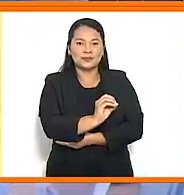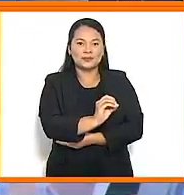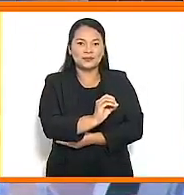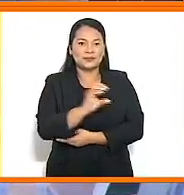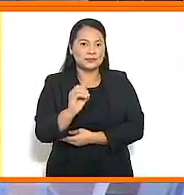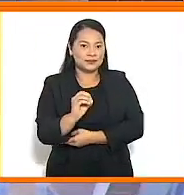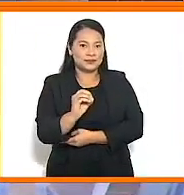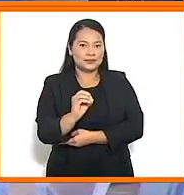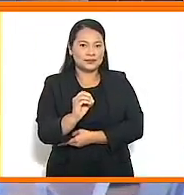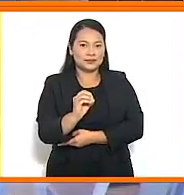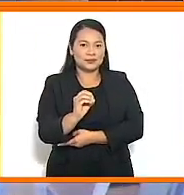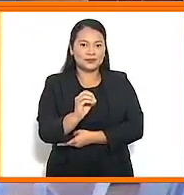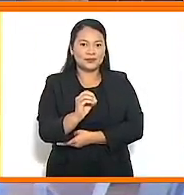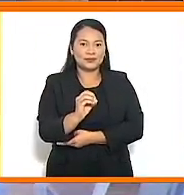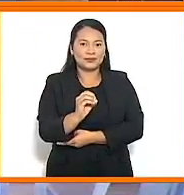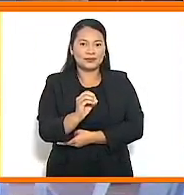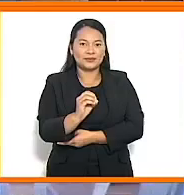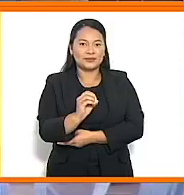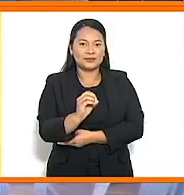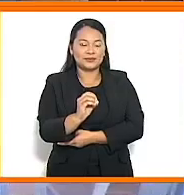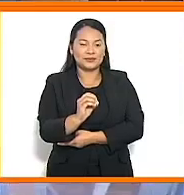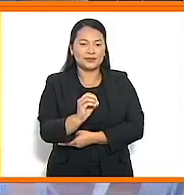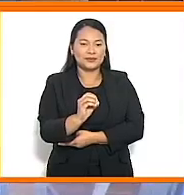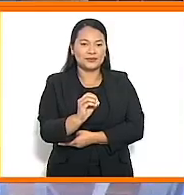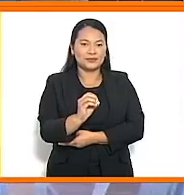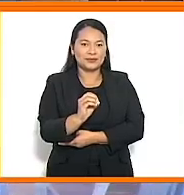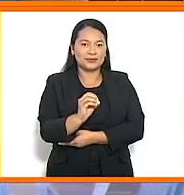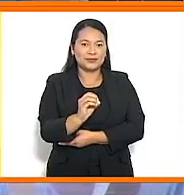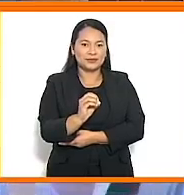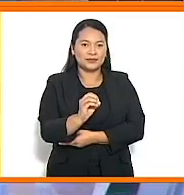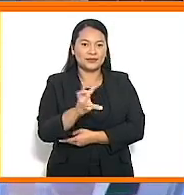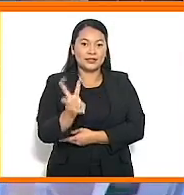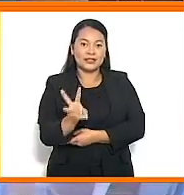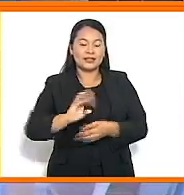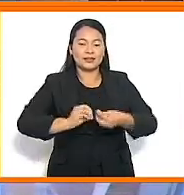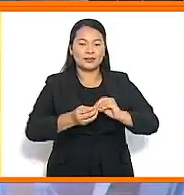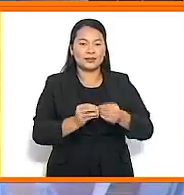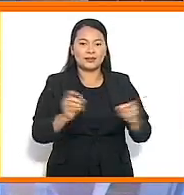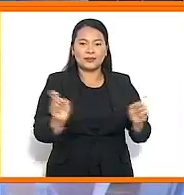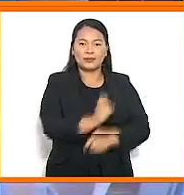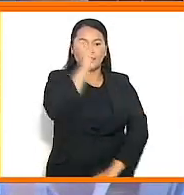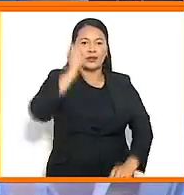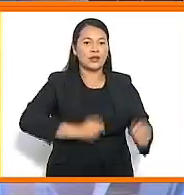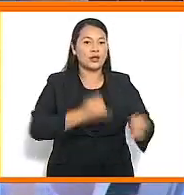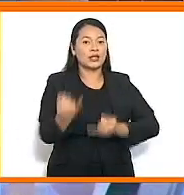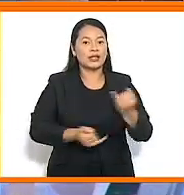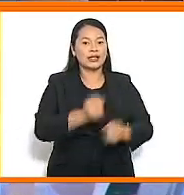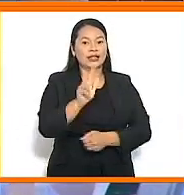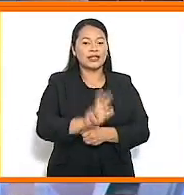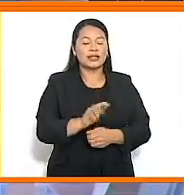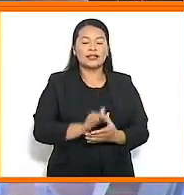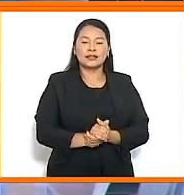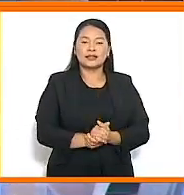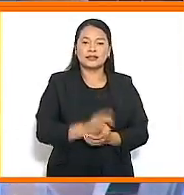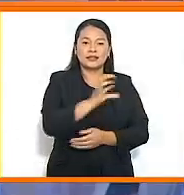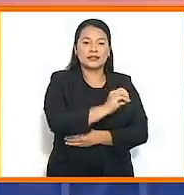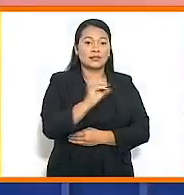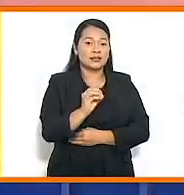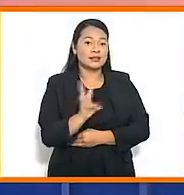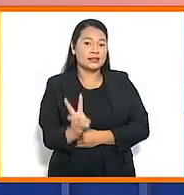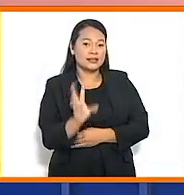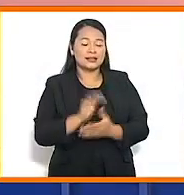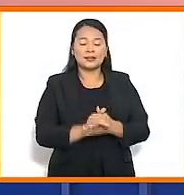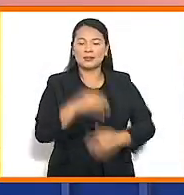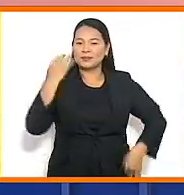0, tercer dígito, el 6. Tu número ganador para Juga 3 es el 006.